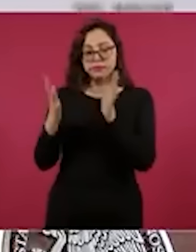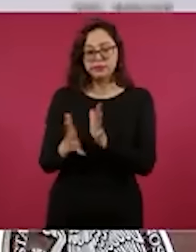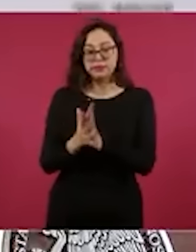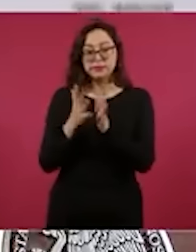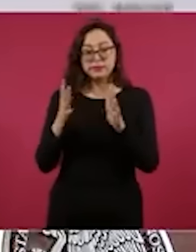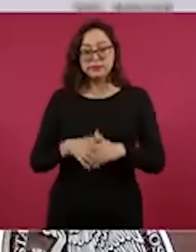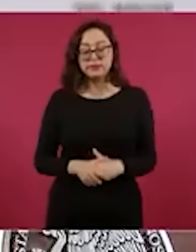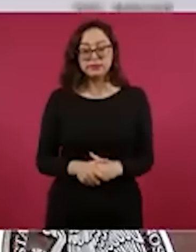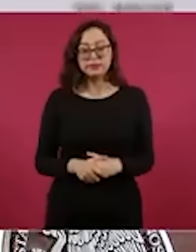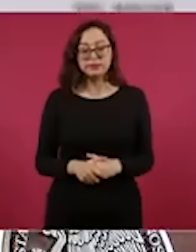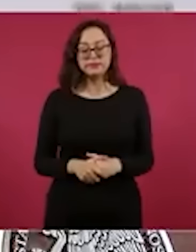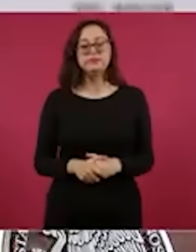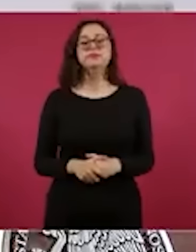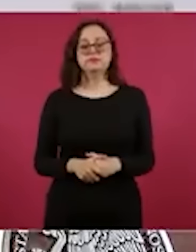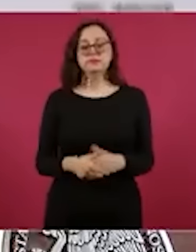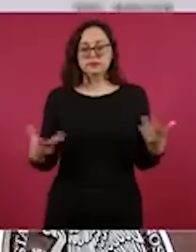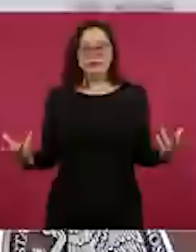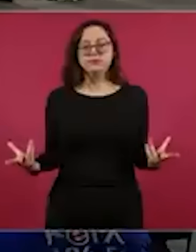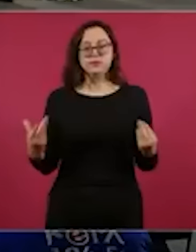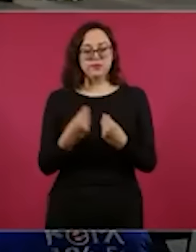que coordinamos juntos